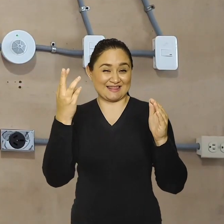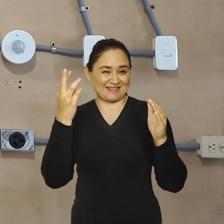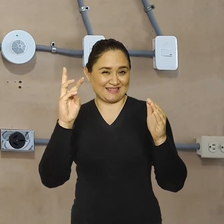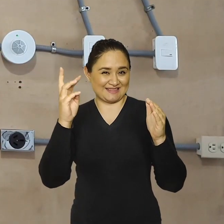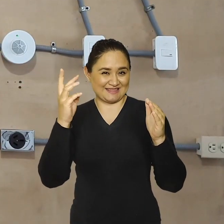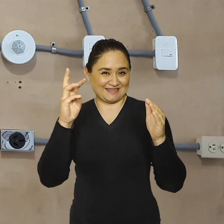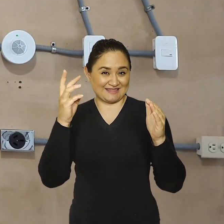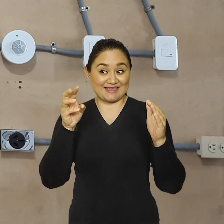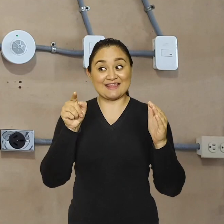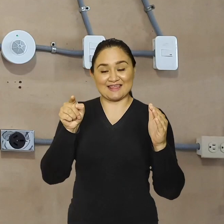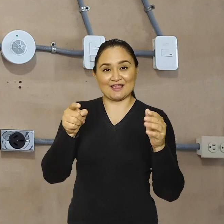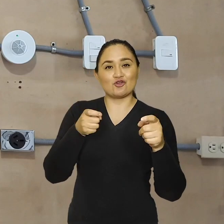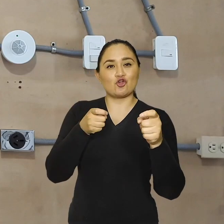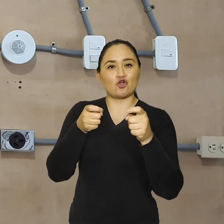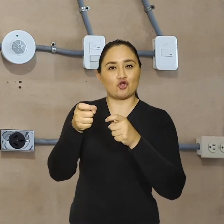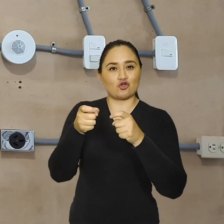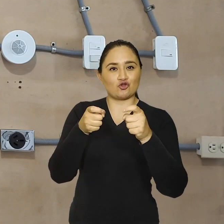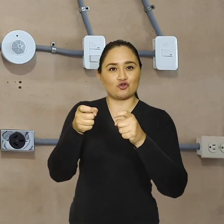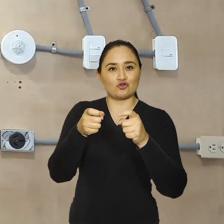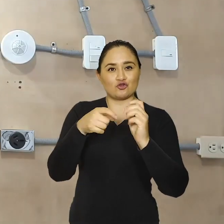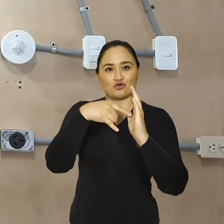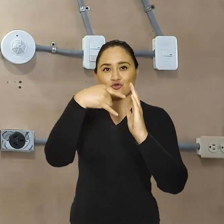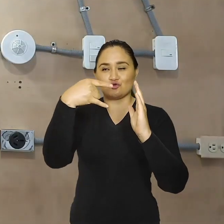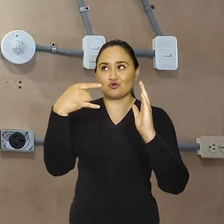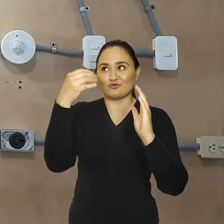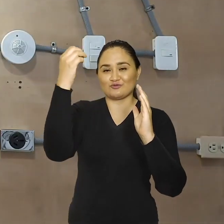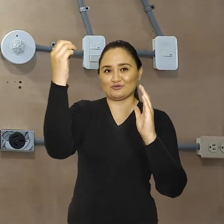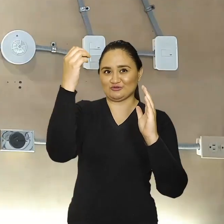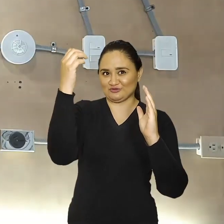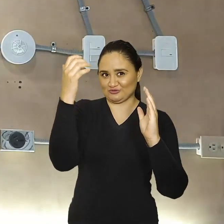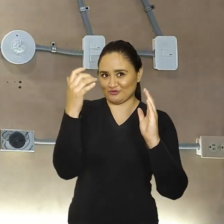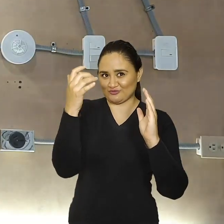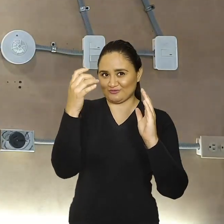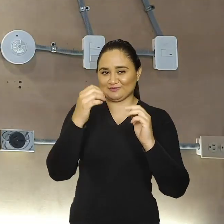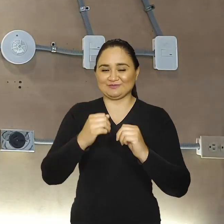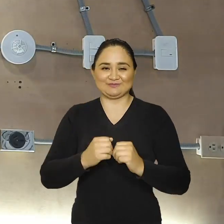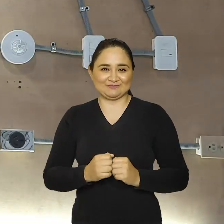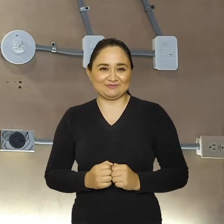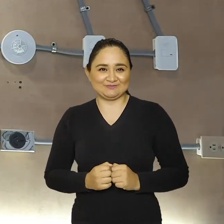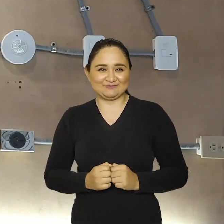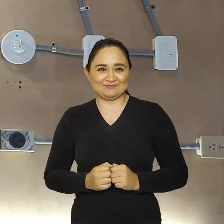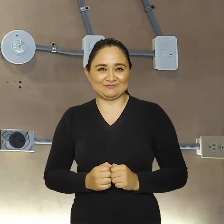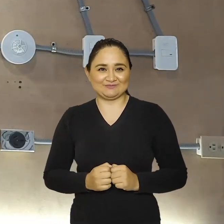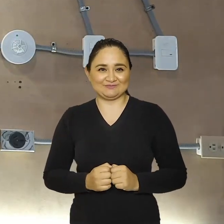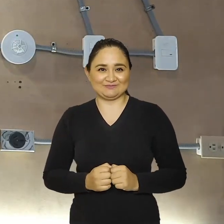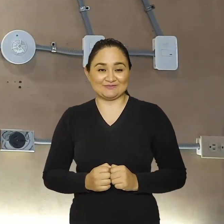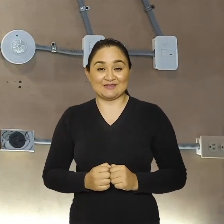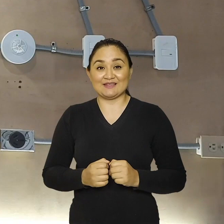de 16 amperios controla el circuito de iluminación.